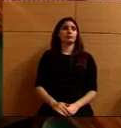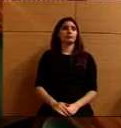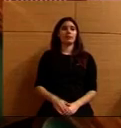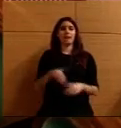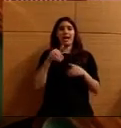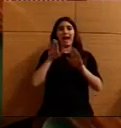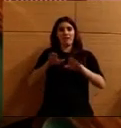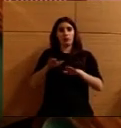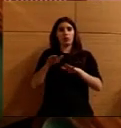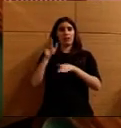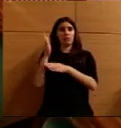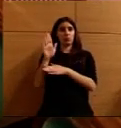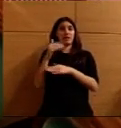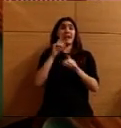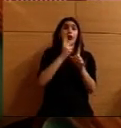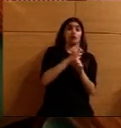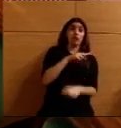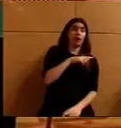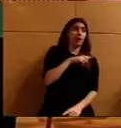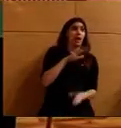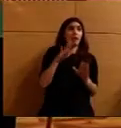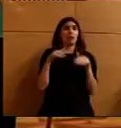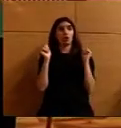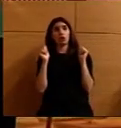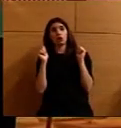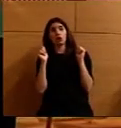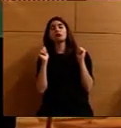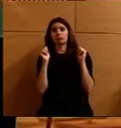A favor de la proposición. ¿Vota en contra? ¿Abstenciones?